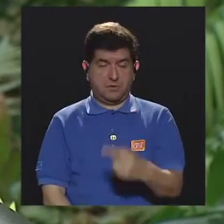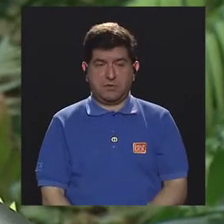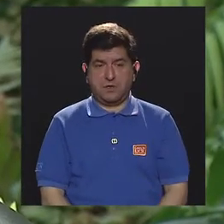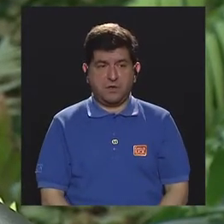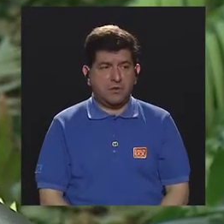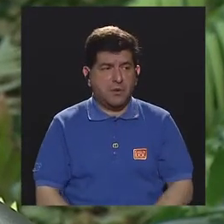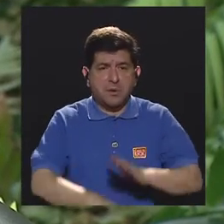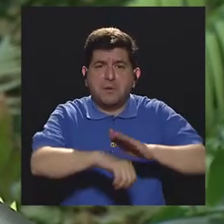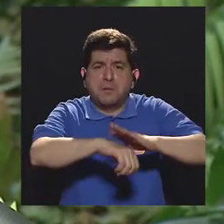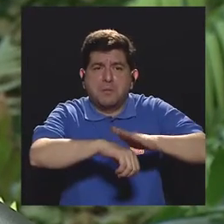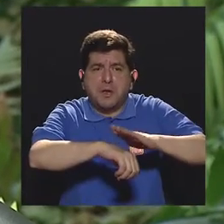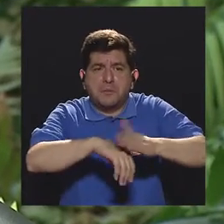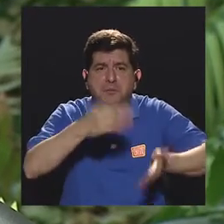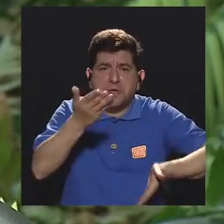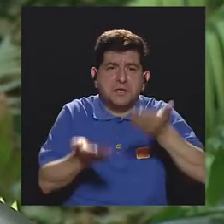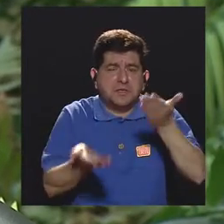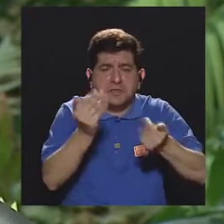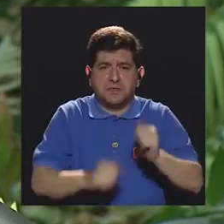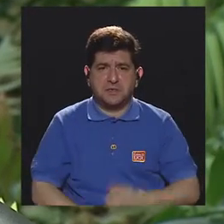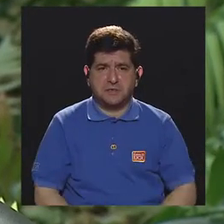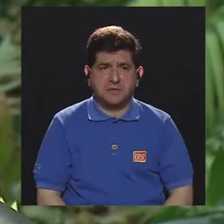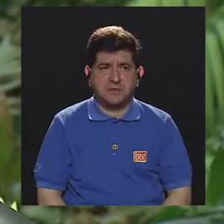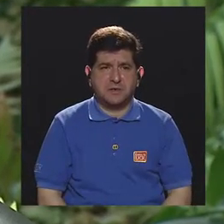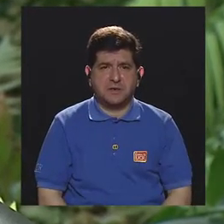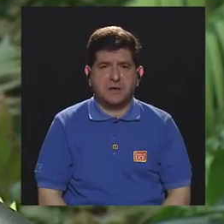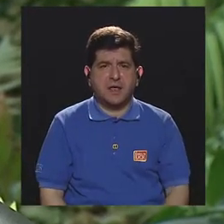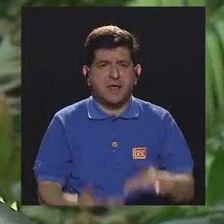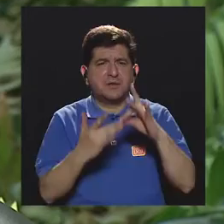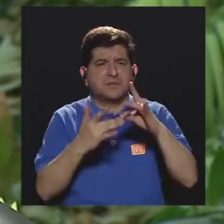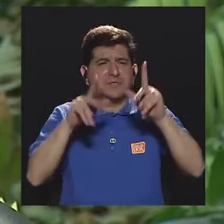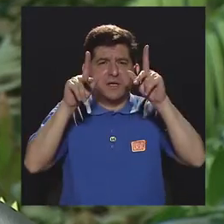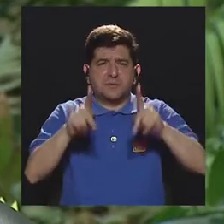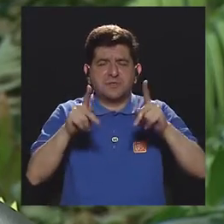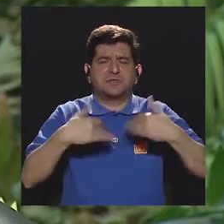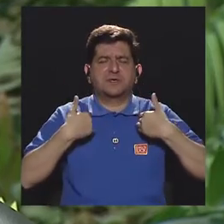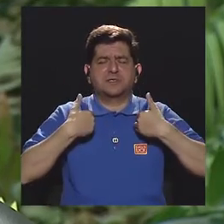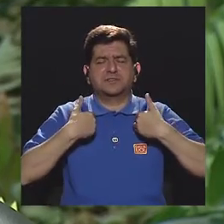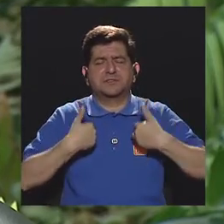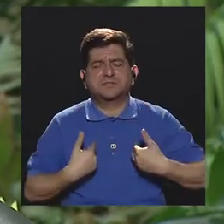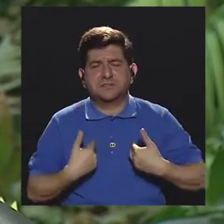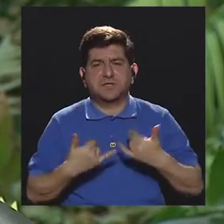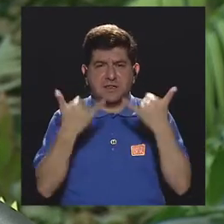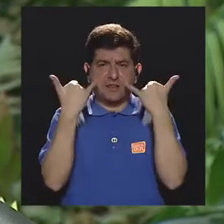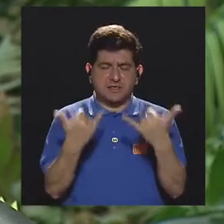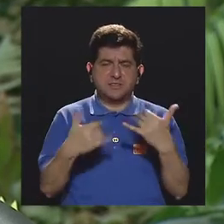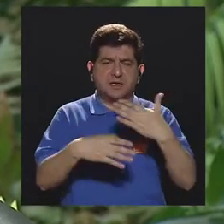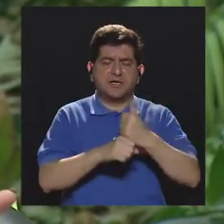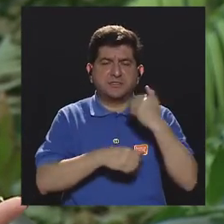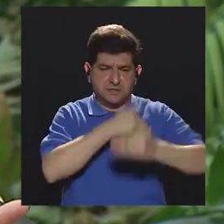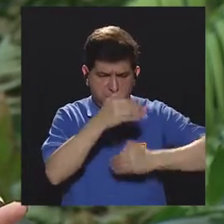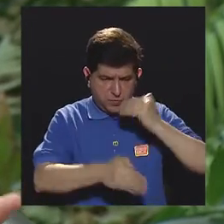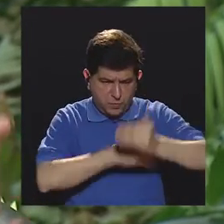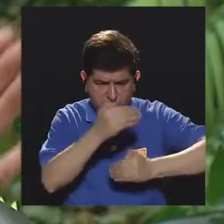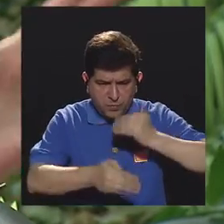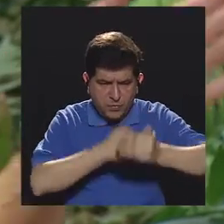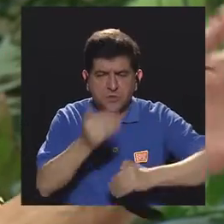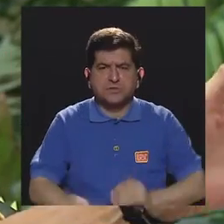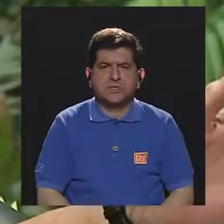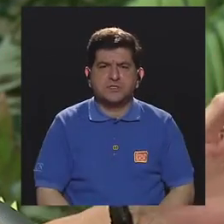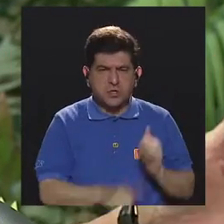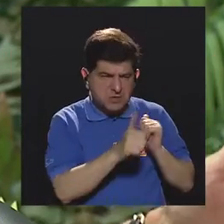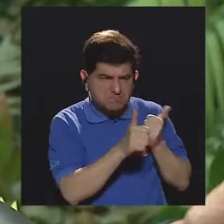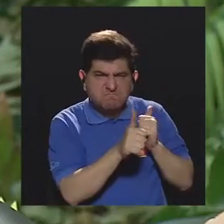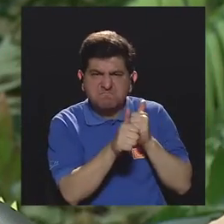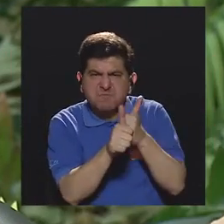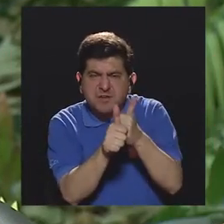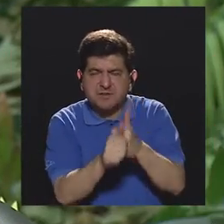que el facilitar tiene que ser, especialmente es cuando las personas se cansan, o sea, cuando ya se hizo un procedimiento,